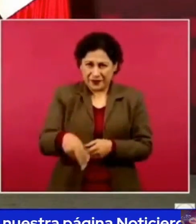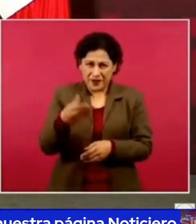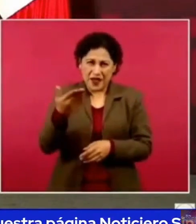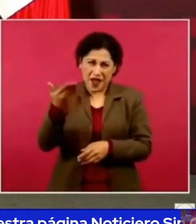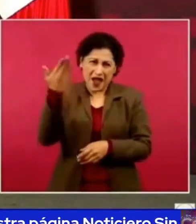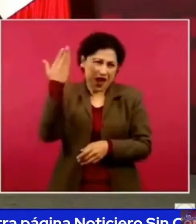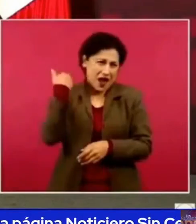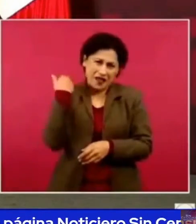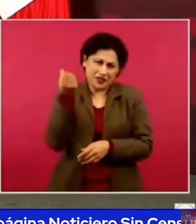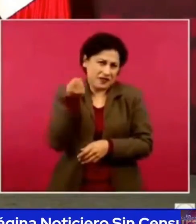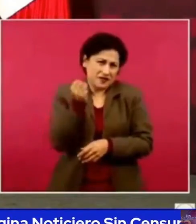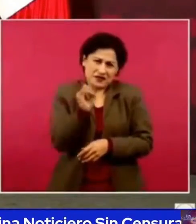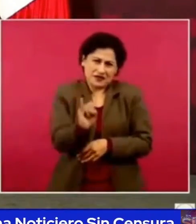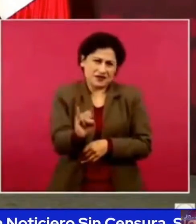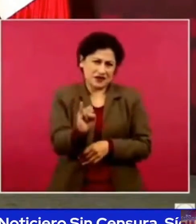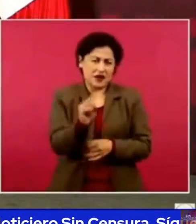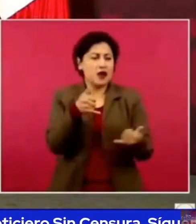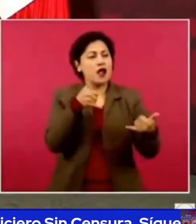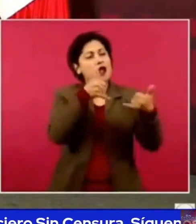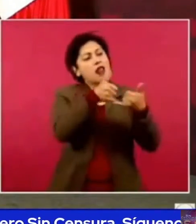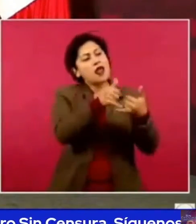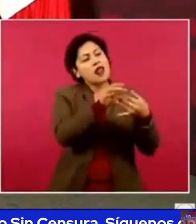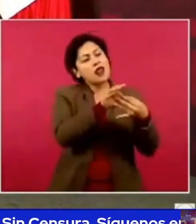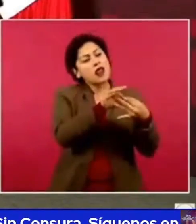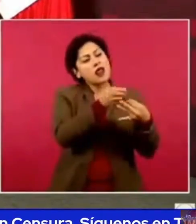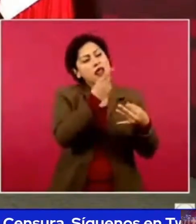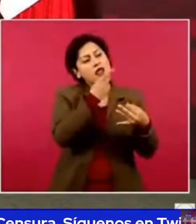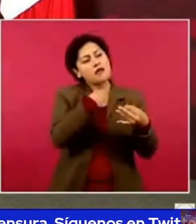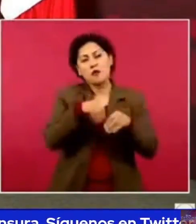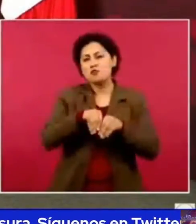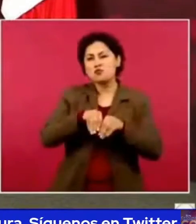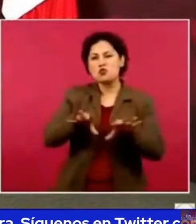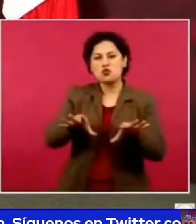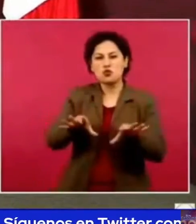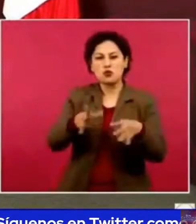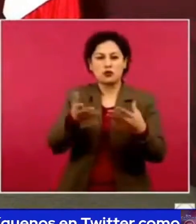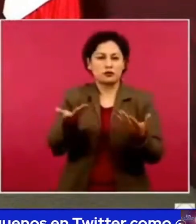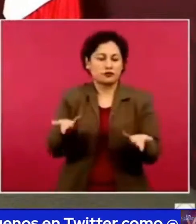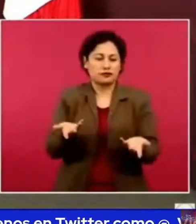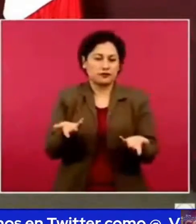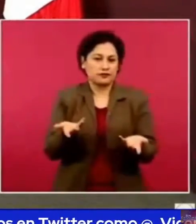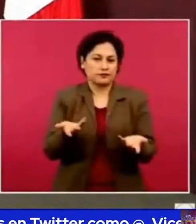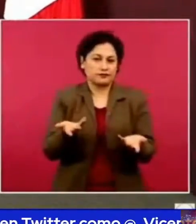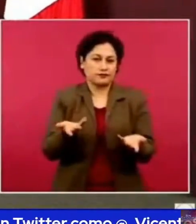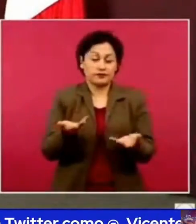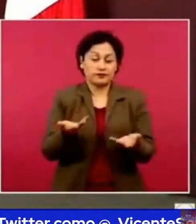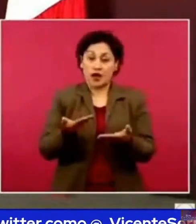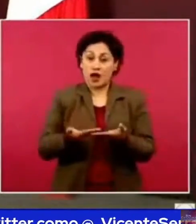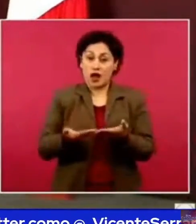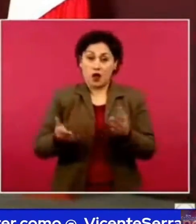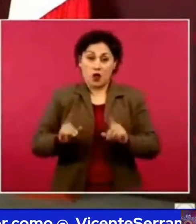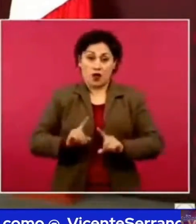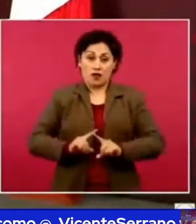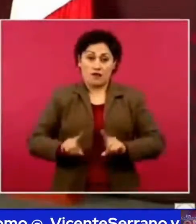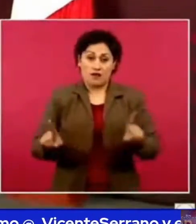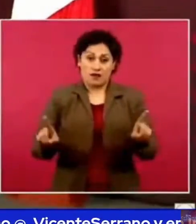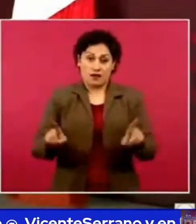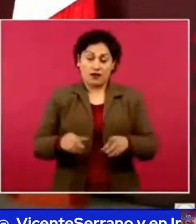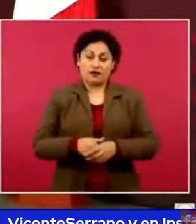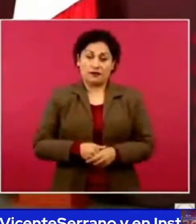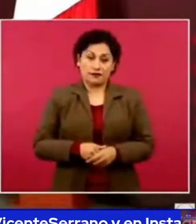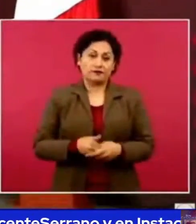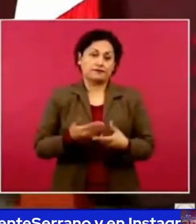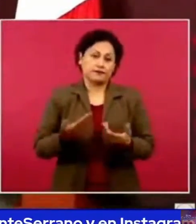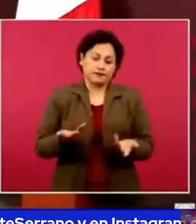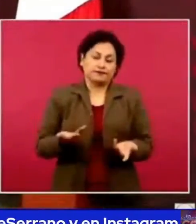Entonces habían filtraciones y era otra situación. Pues resulta que sí aterriza el avión